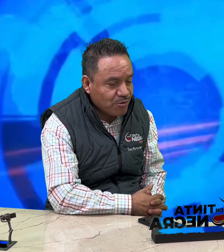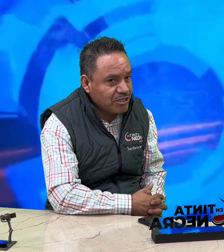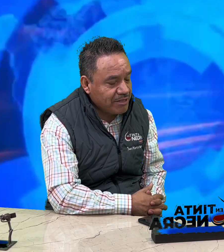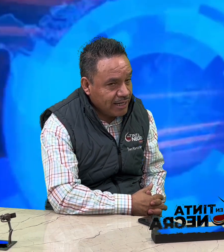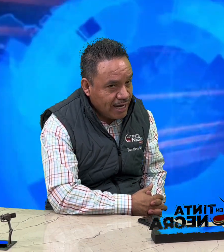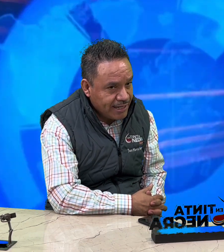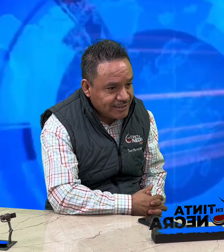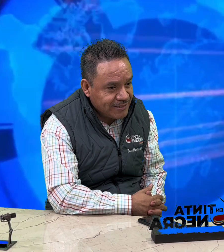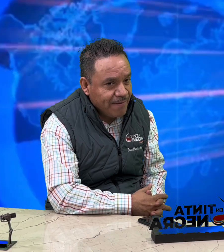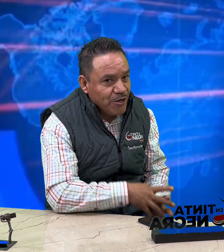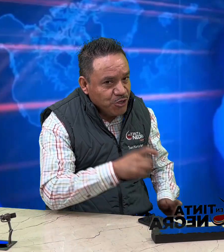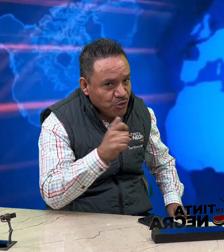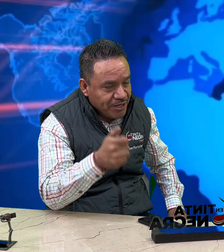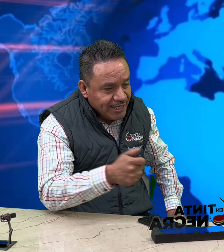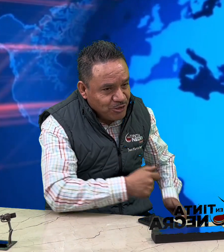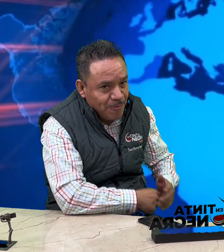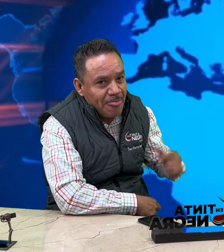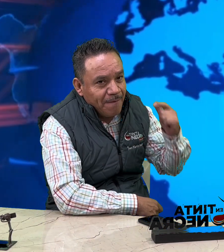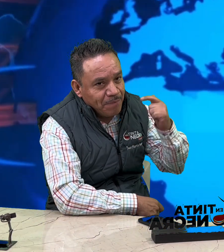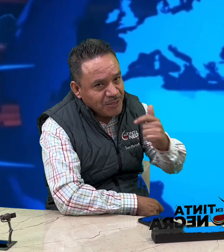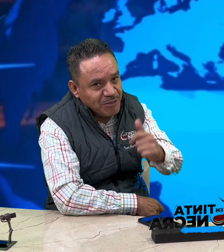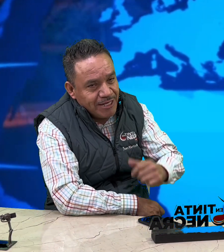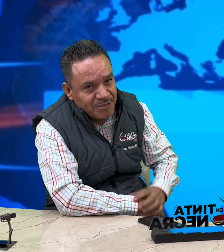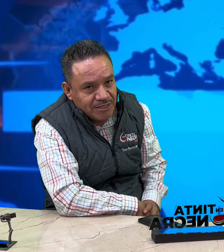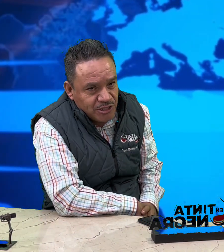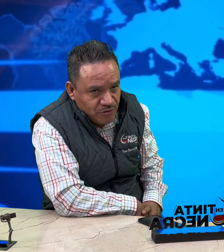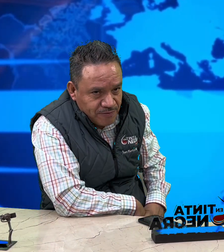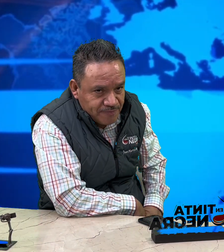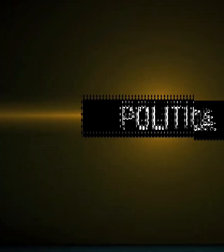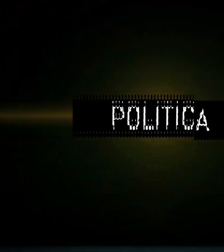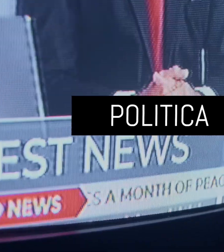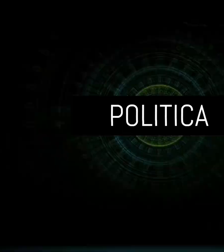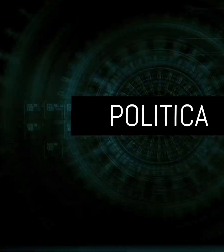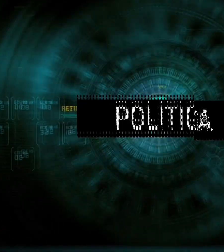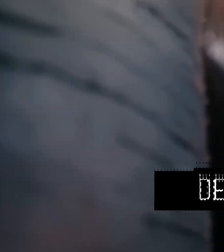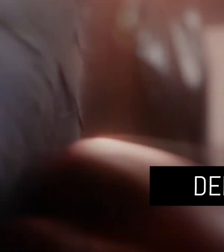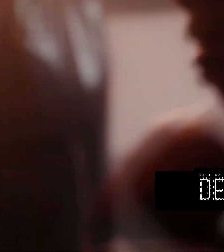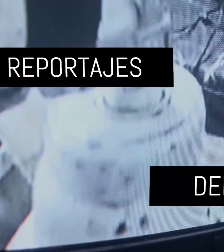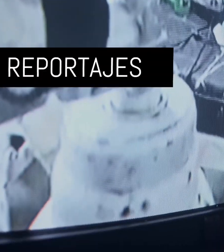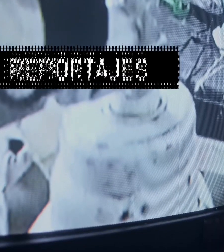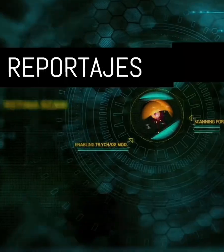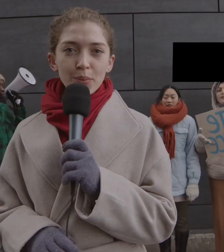mexicanos y mexicanas yo regreso después de la presentación